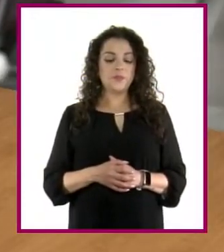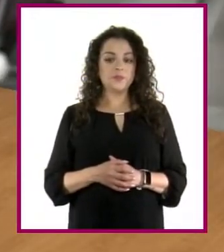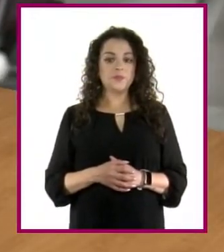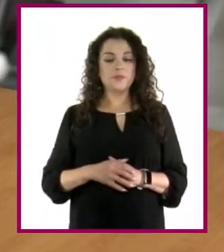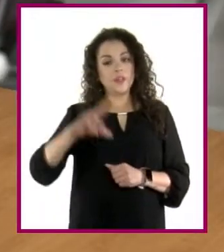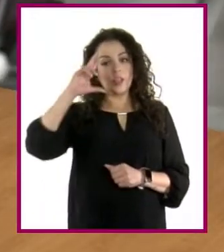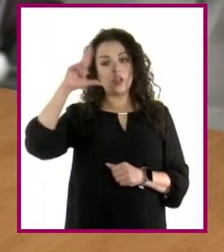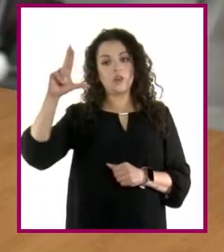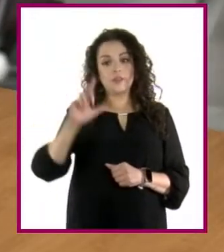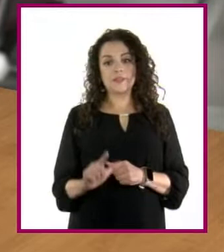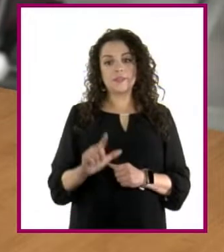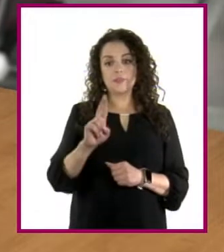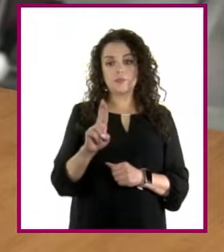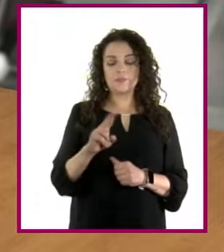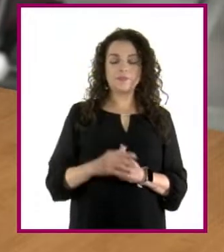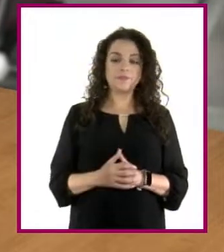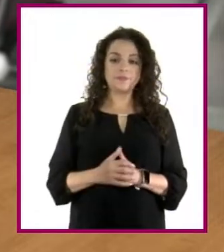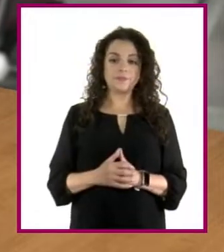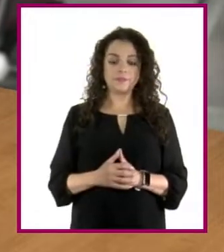Hola, Lu.